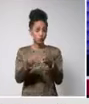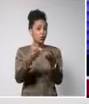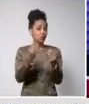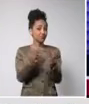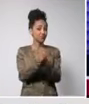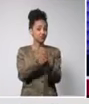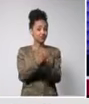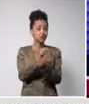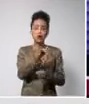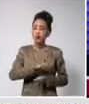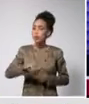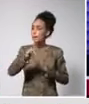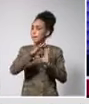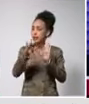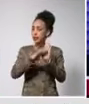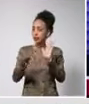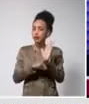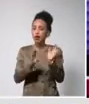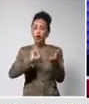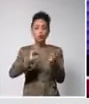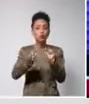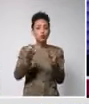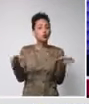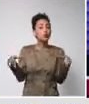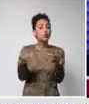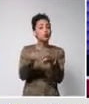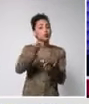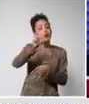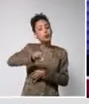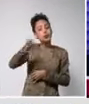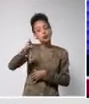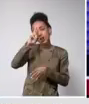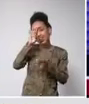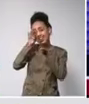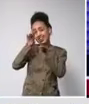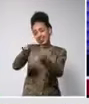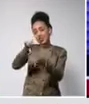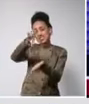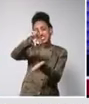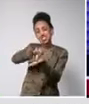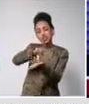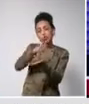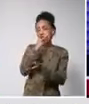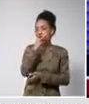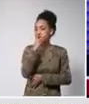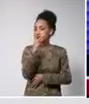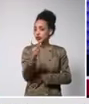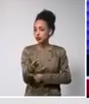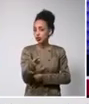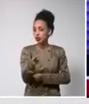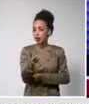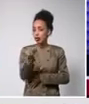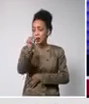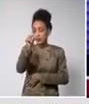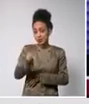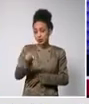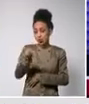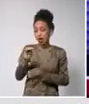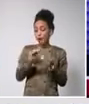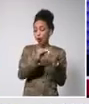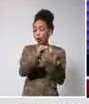las medidas de control de este grupo, ingresados en centros de atención a